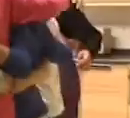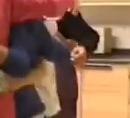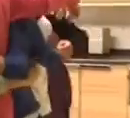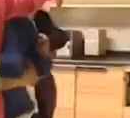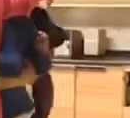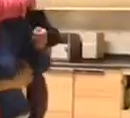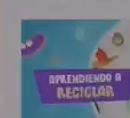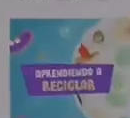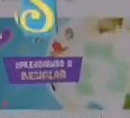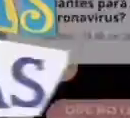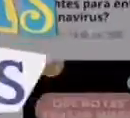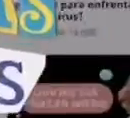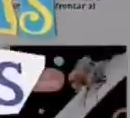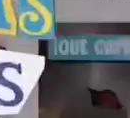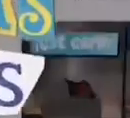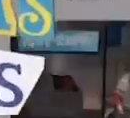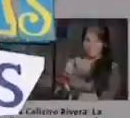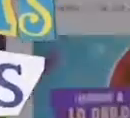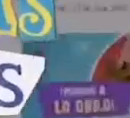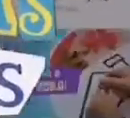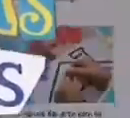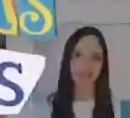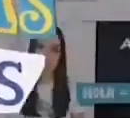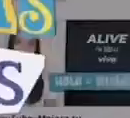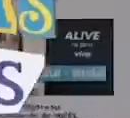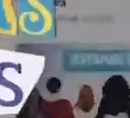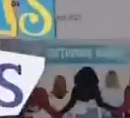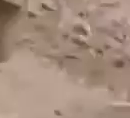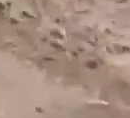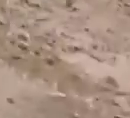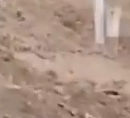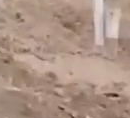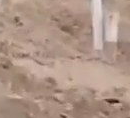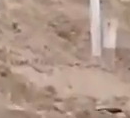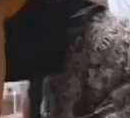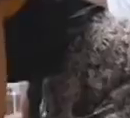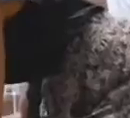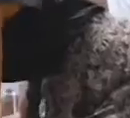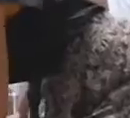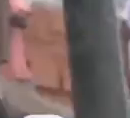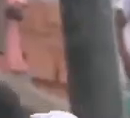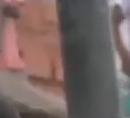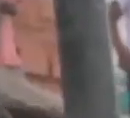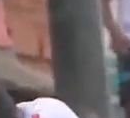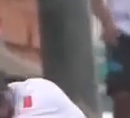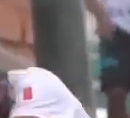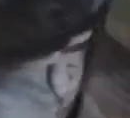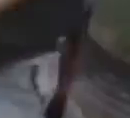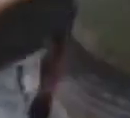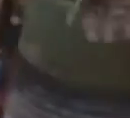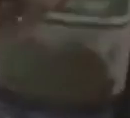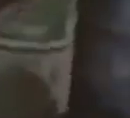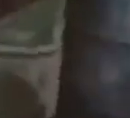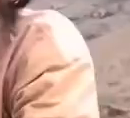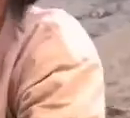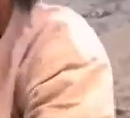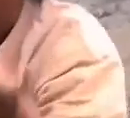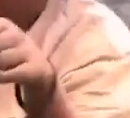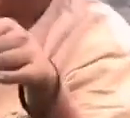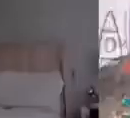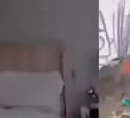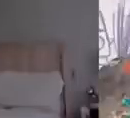noticiero diferente. Con solo noticias positivas. Porque es ahora más que nunca que tenemos que ver el lado bueno de